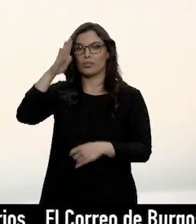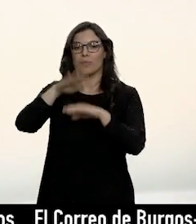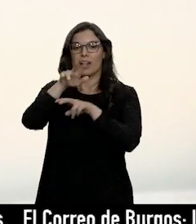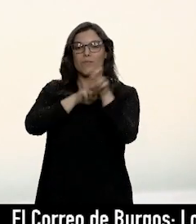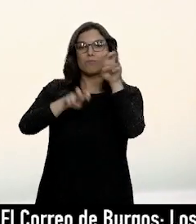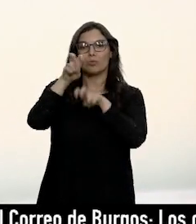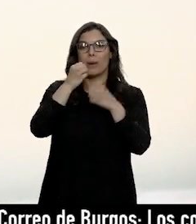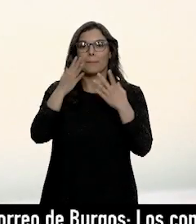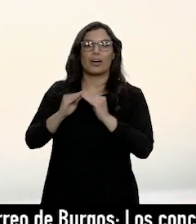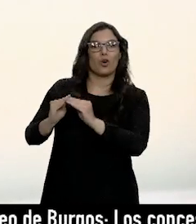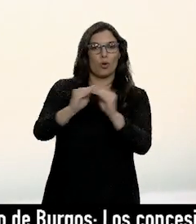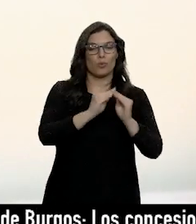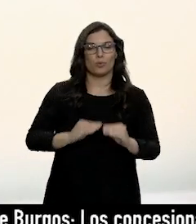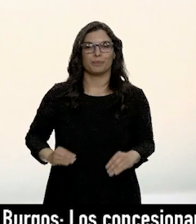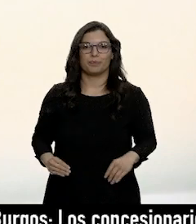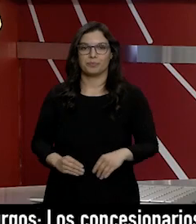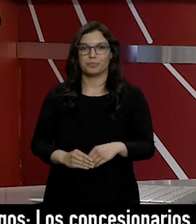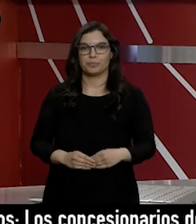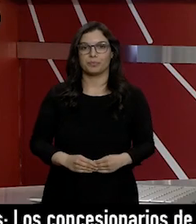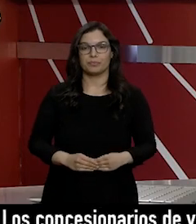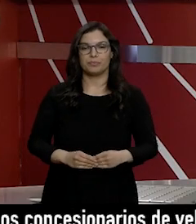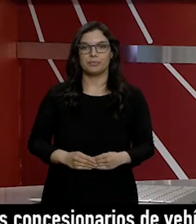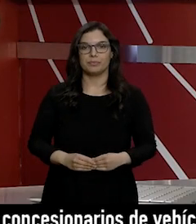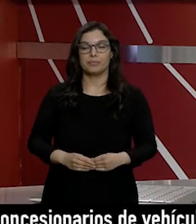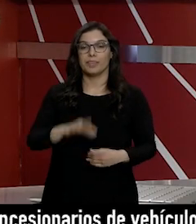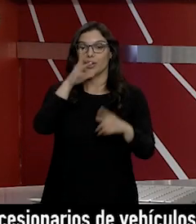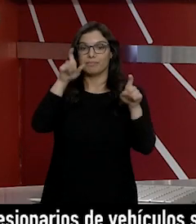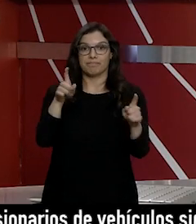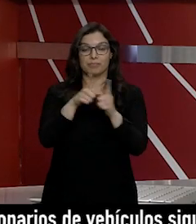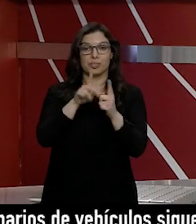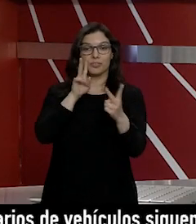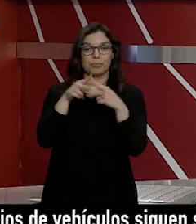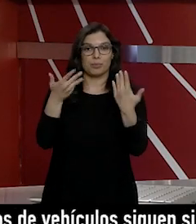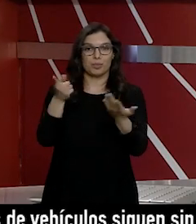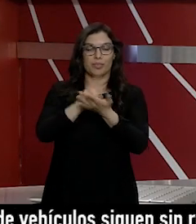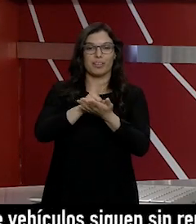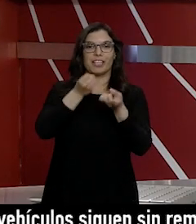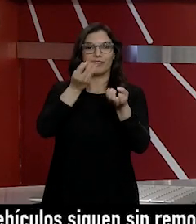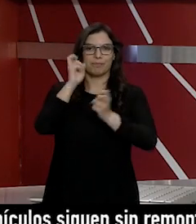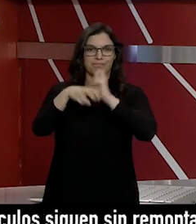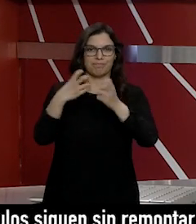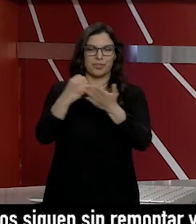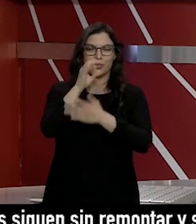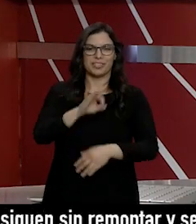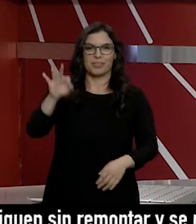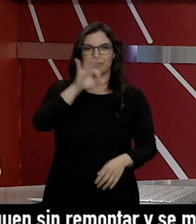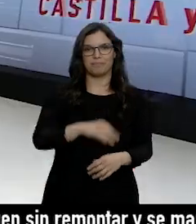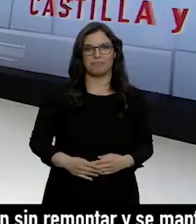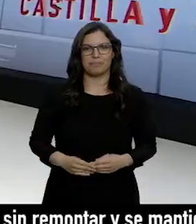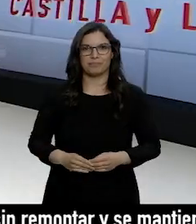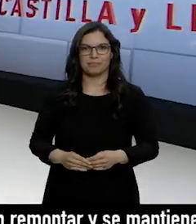buscar un bien común. Hacemos una pausa y enseguida volvemos con toda la actualidad. Hasta ahora.